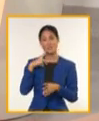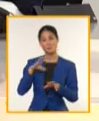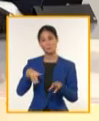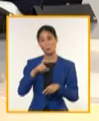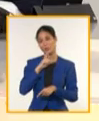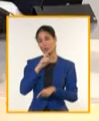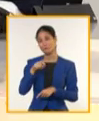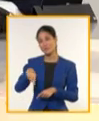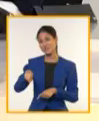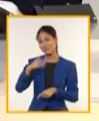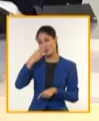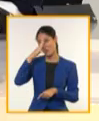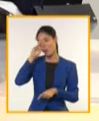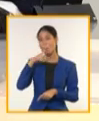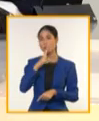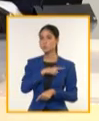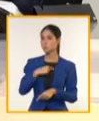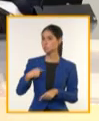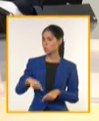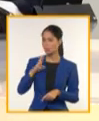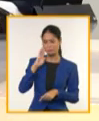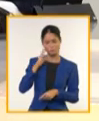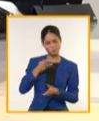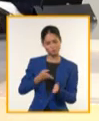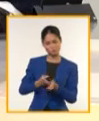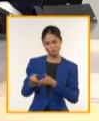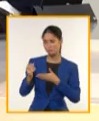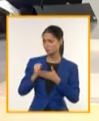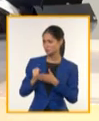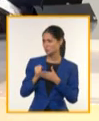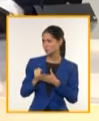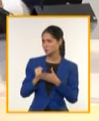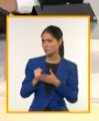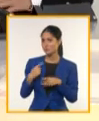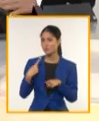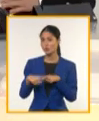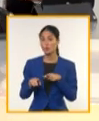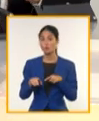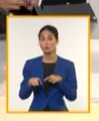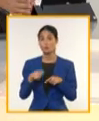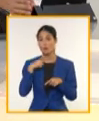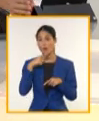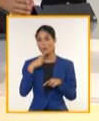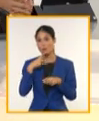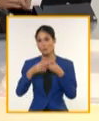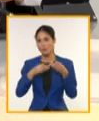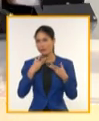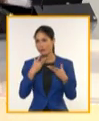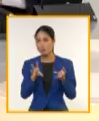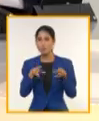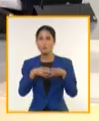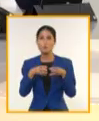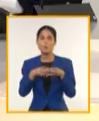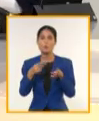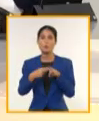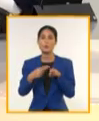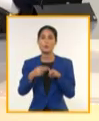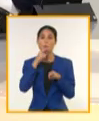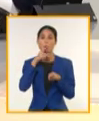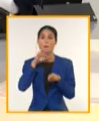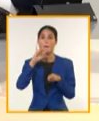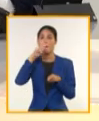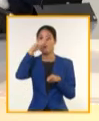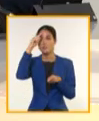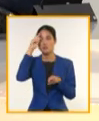Eso es evidente también. Ahora, no podemos dejar de hablar de los BRICS. Esta membresía de Cuba es en parte